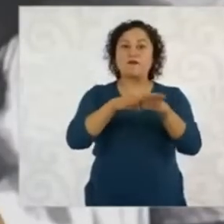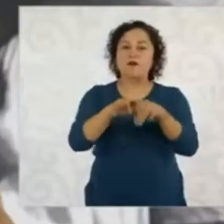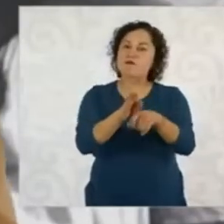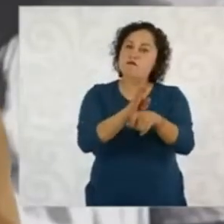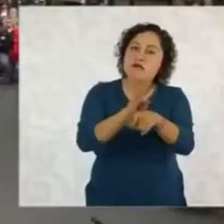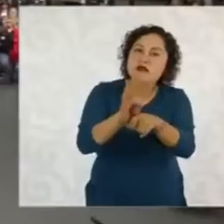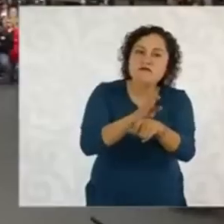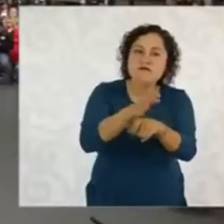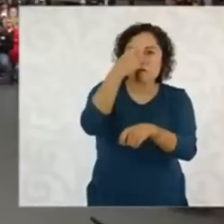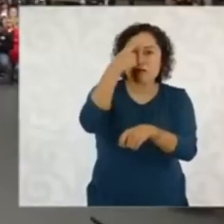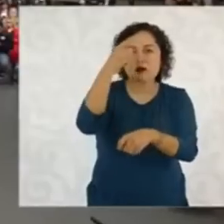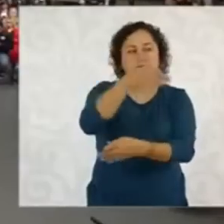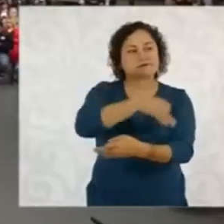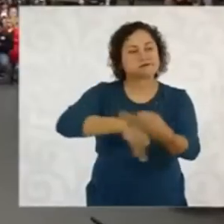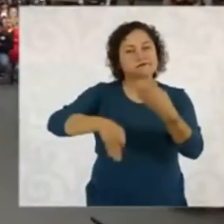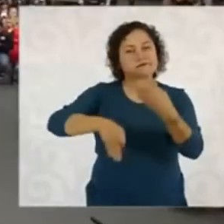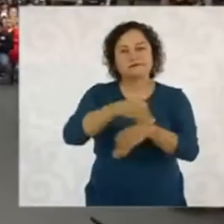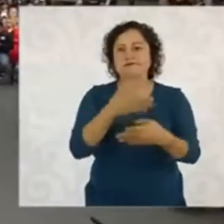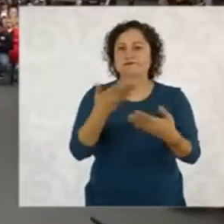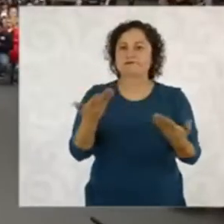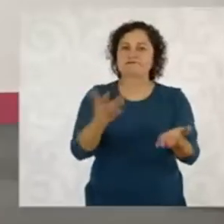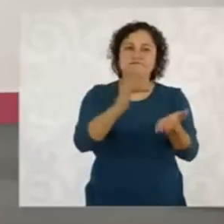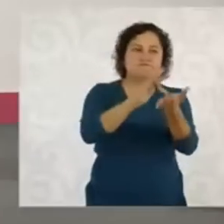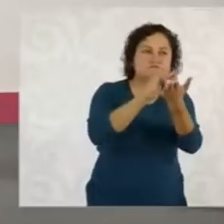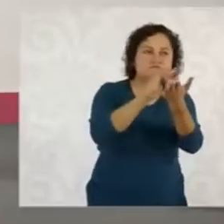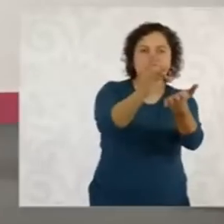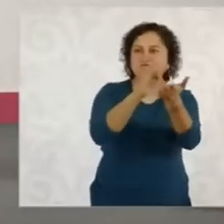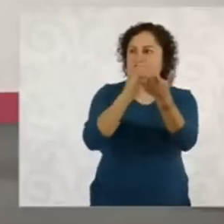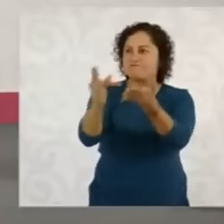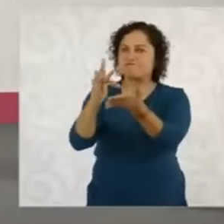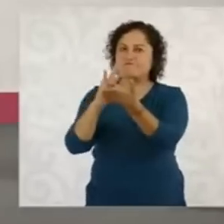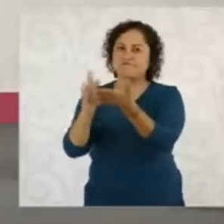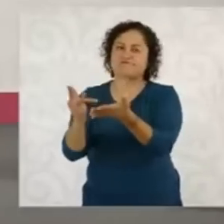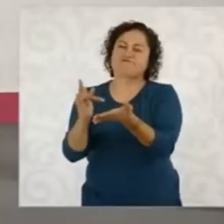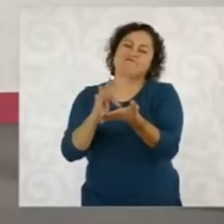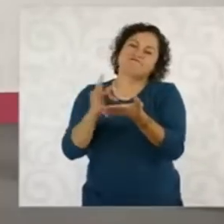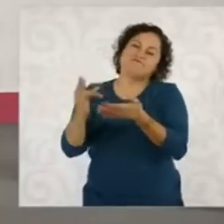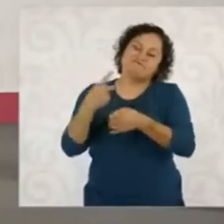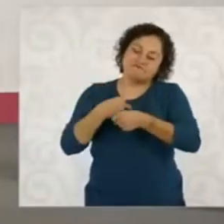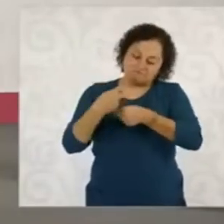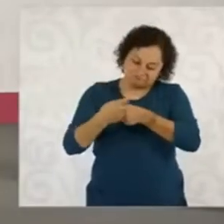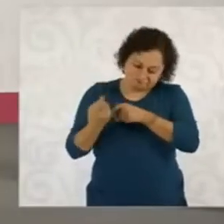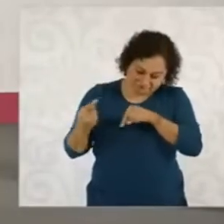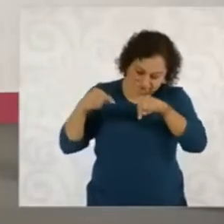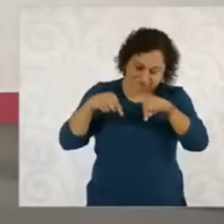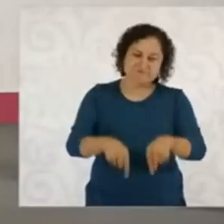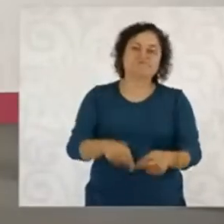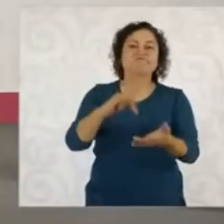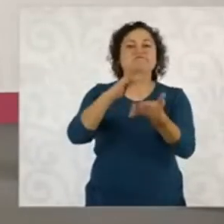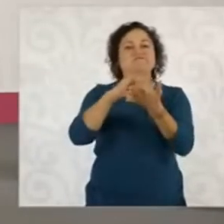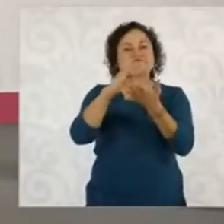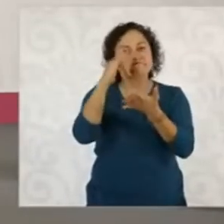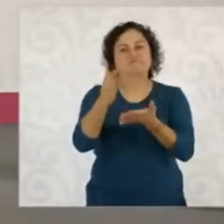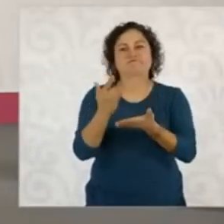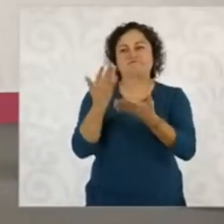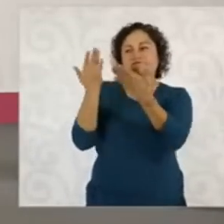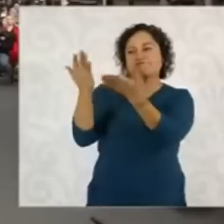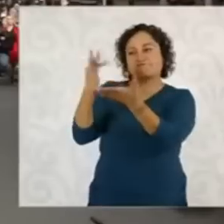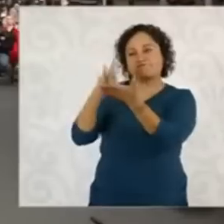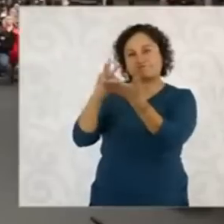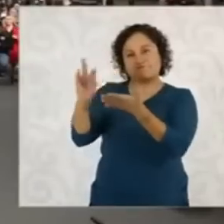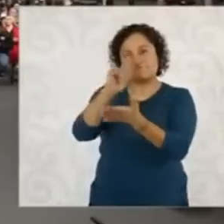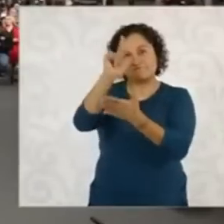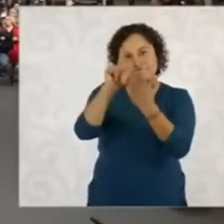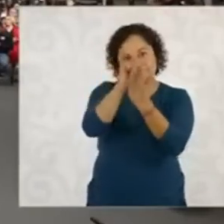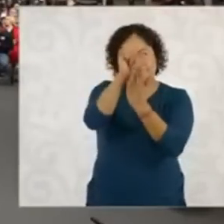Muchas gracias, les agradecemos este espacio y gracias por esta importante